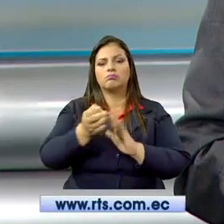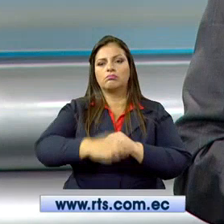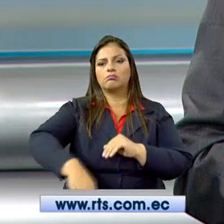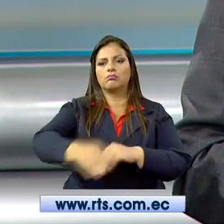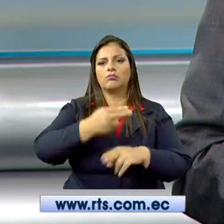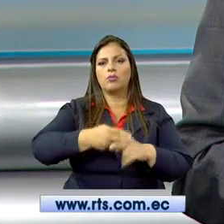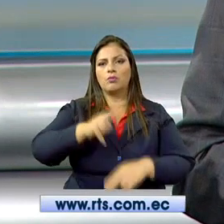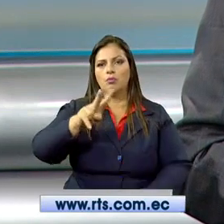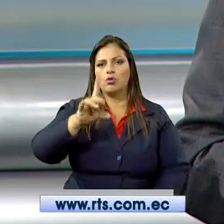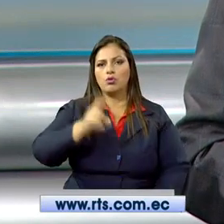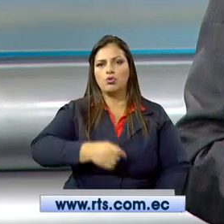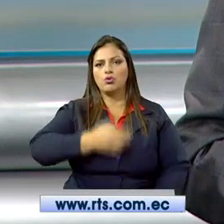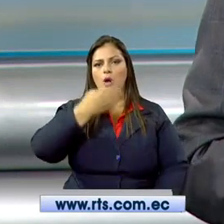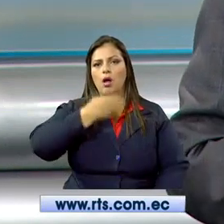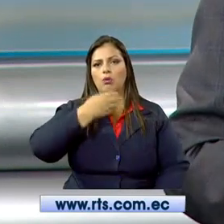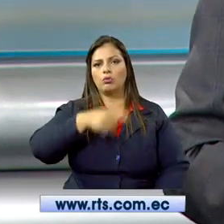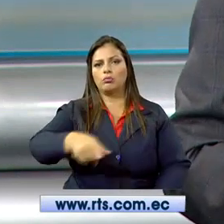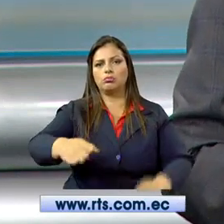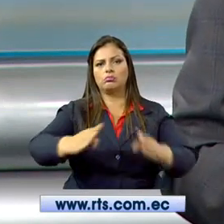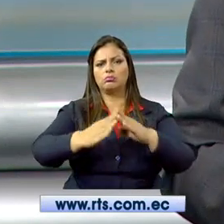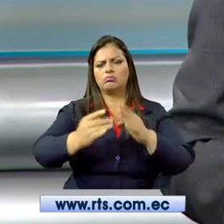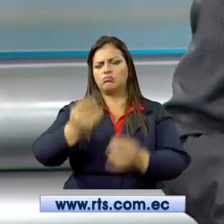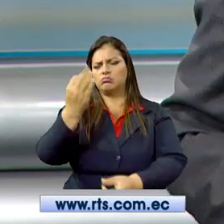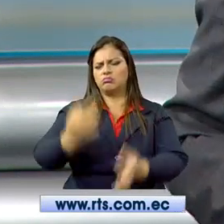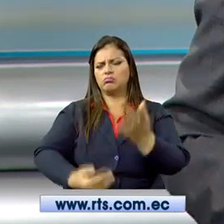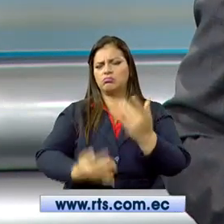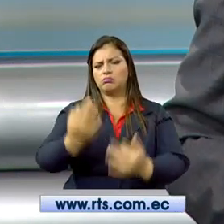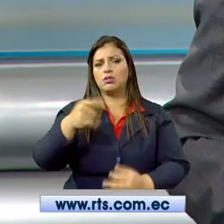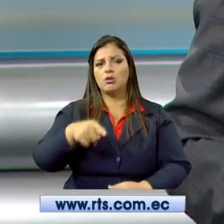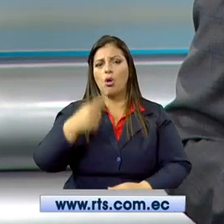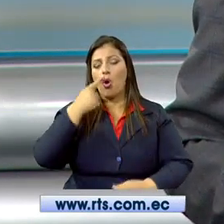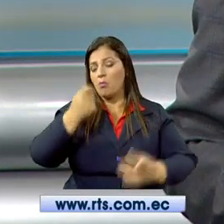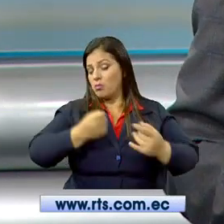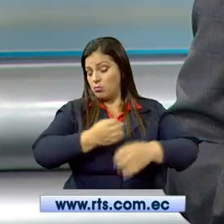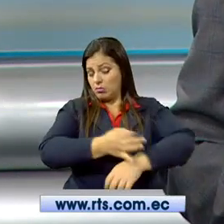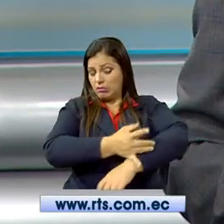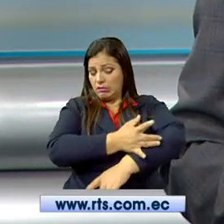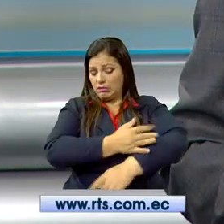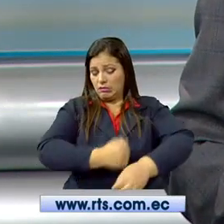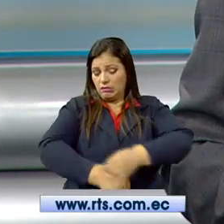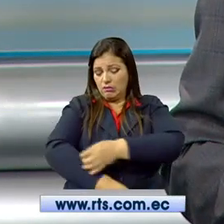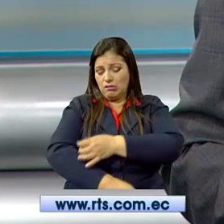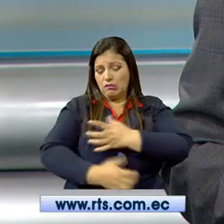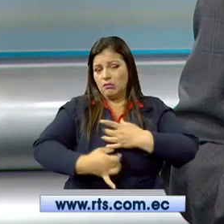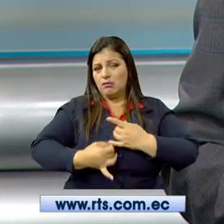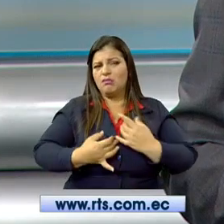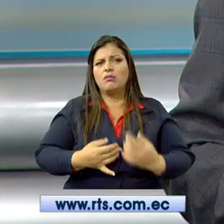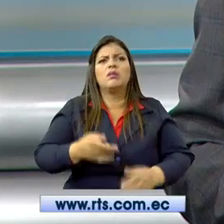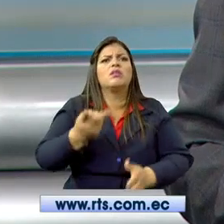cantón Durán, en la provincia del Guayas. De momento, se desconocen las causas que provocaron el flagelo.